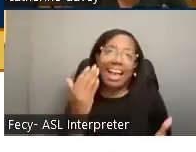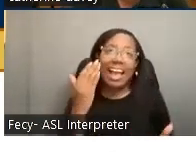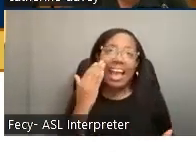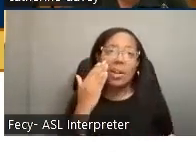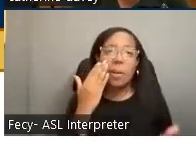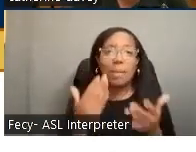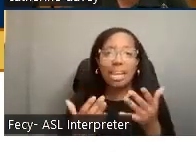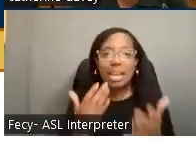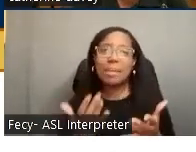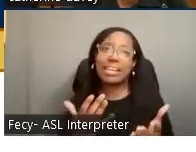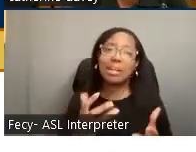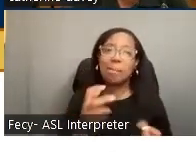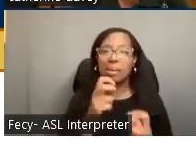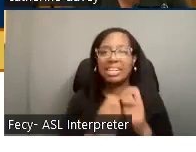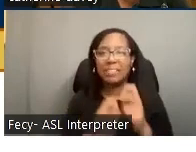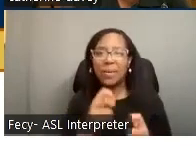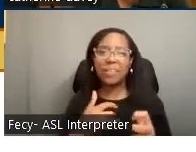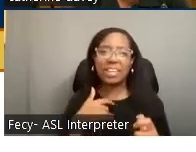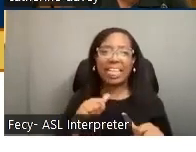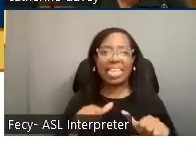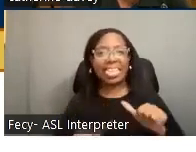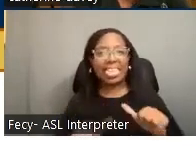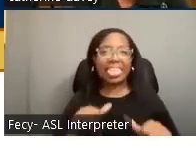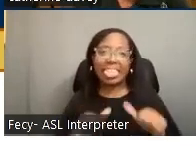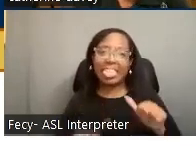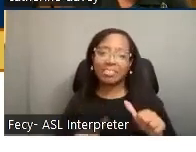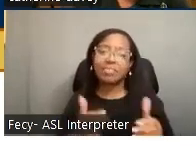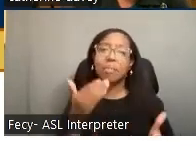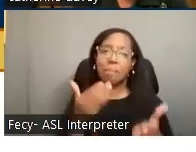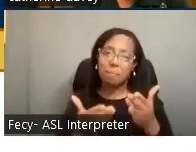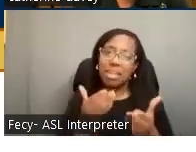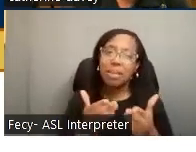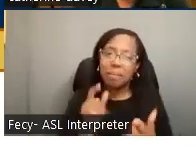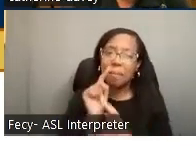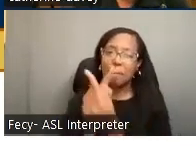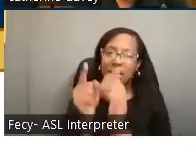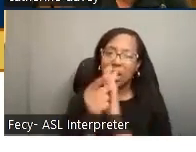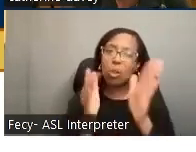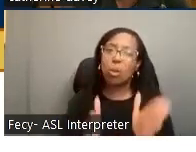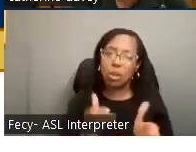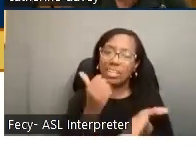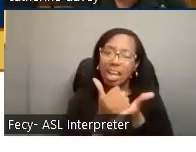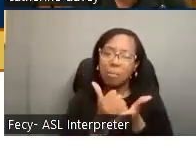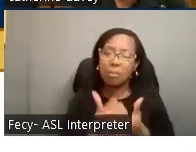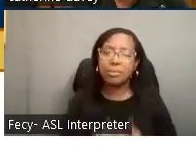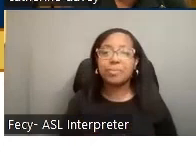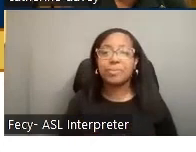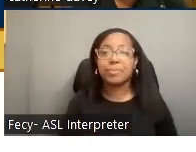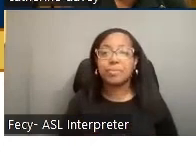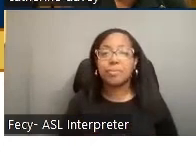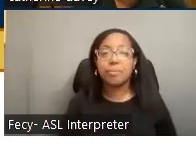diferente. Esa es otra razón por la cual usted querría tener a un abogado en el proceso.